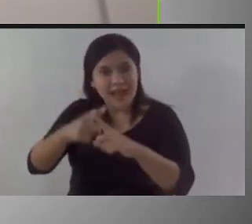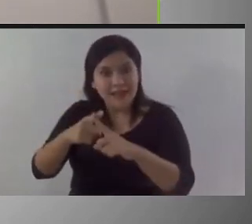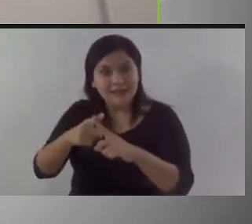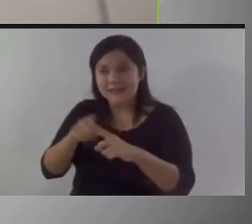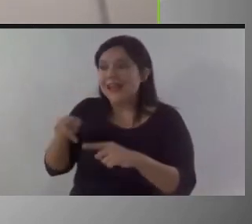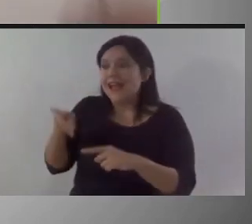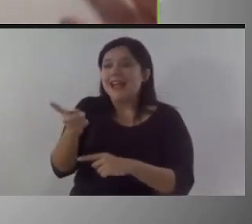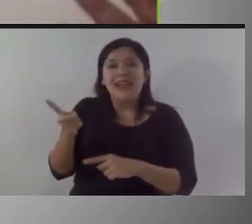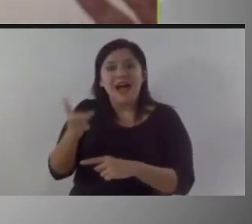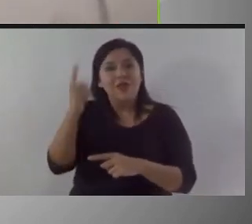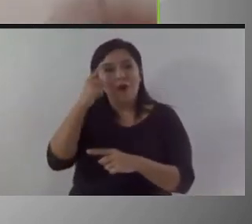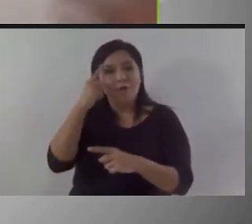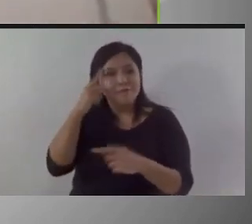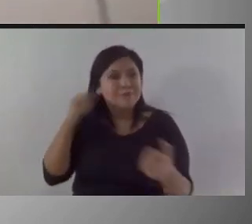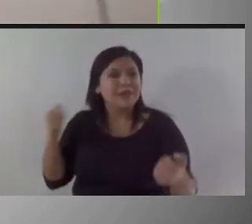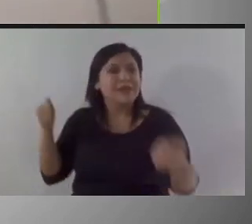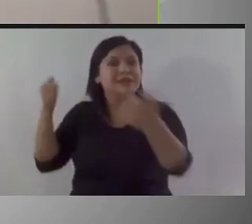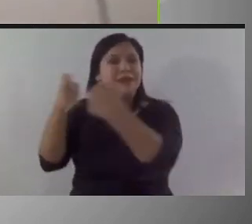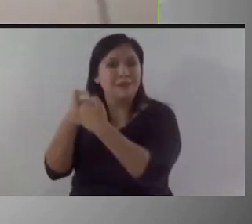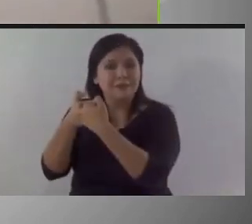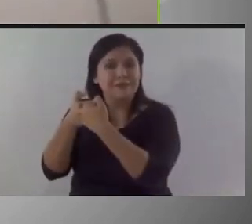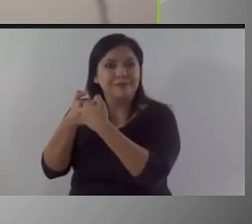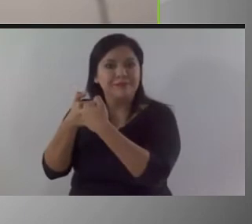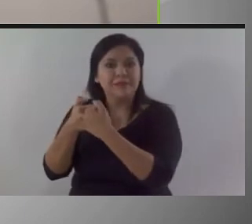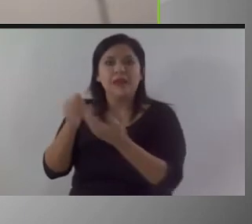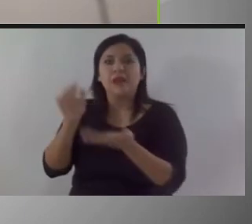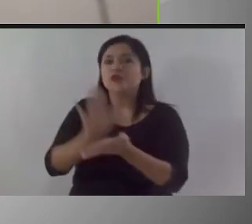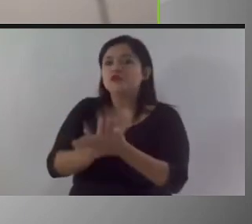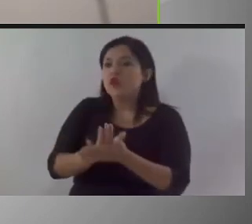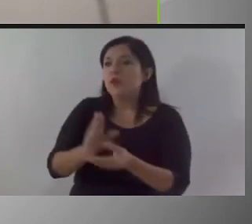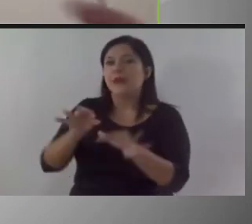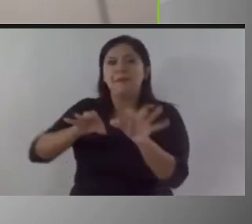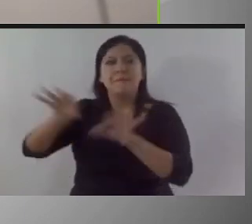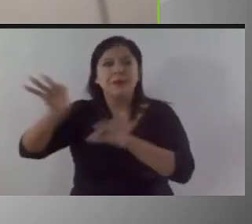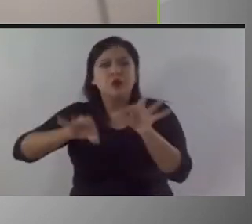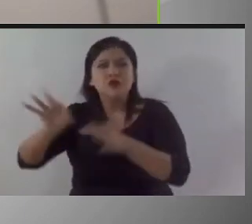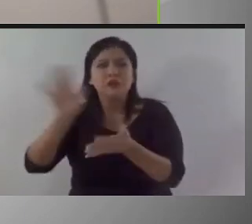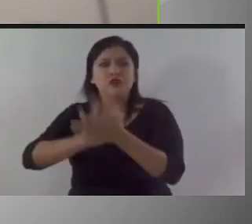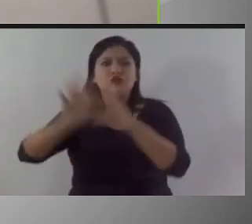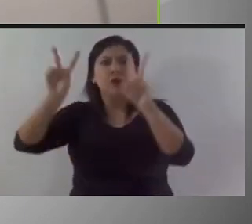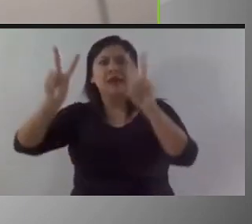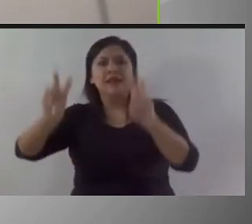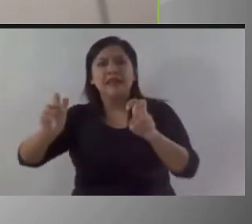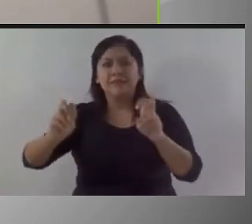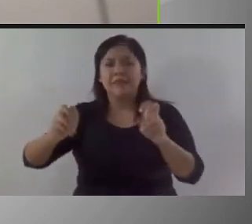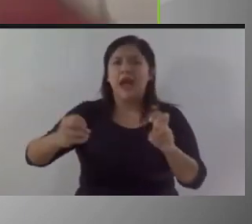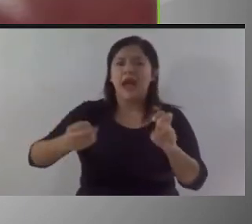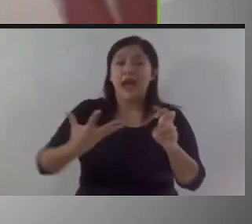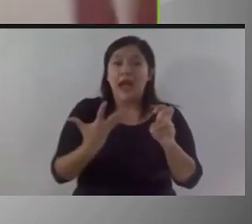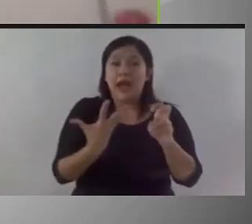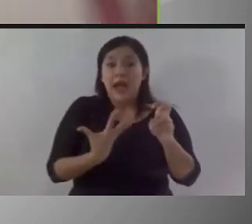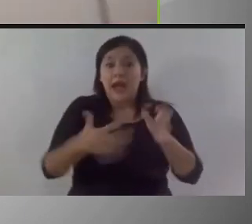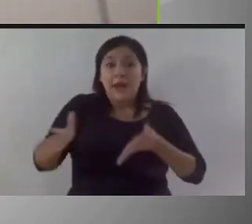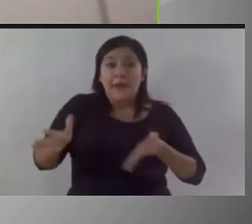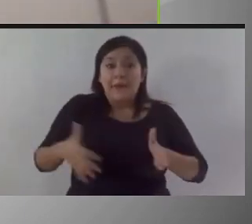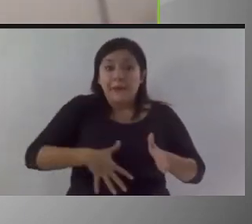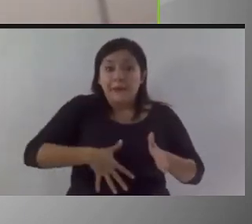ejemplo, en el abordaje crítico de los proyectos sobre aborto que incluyen